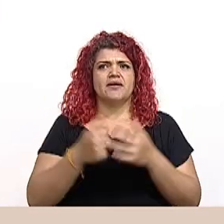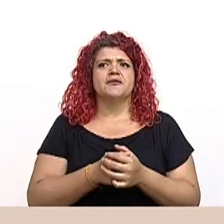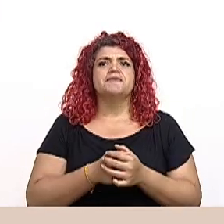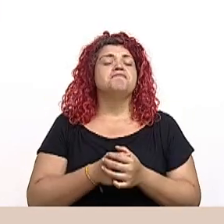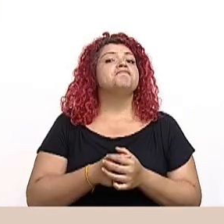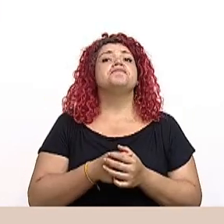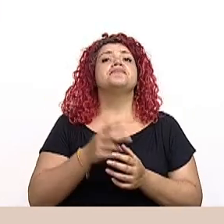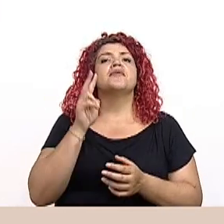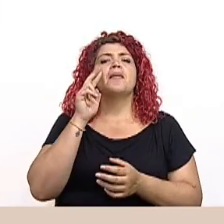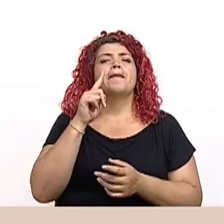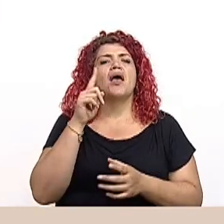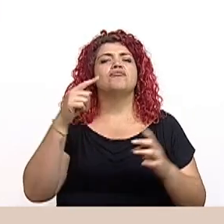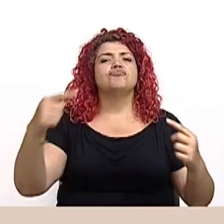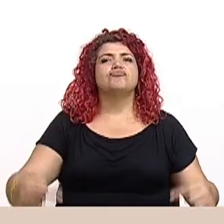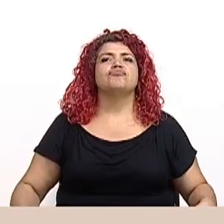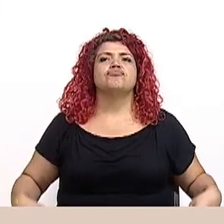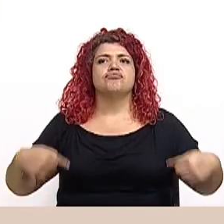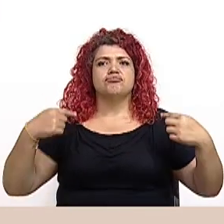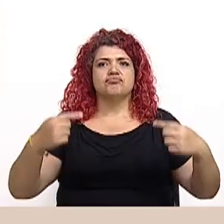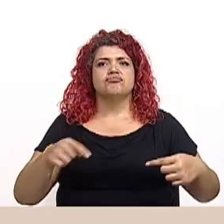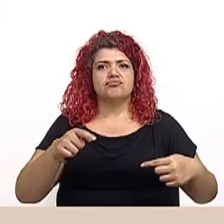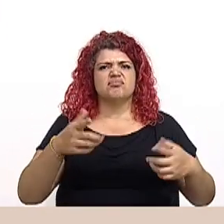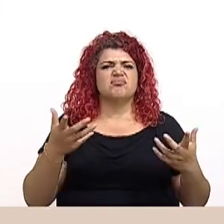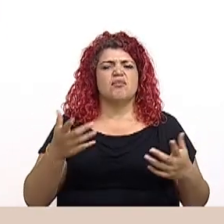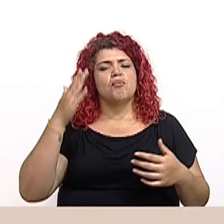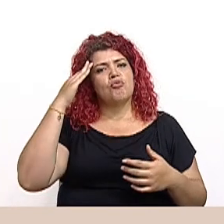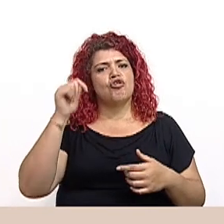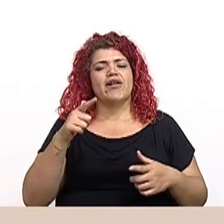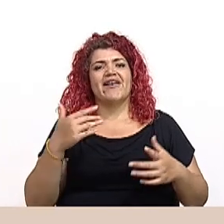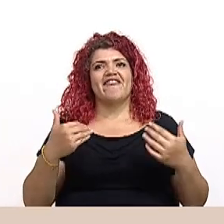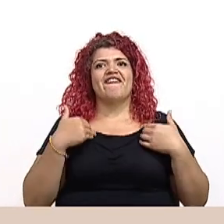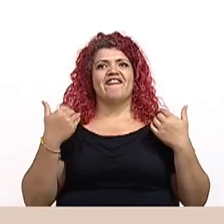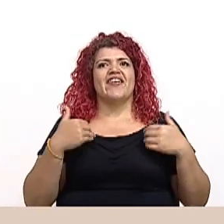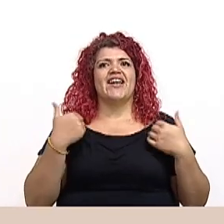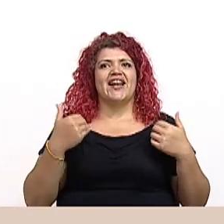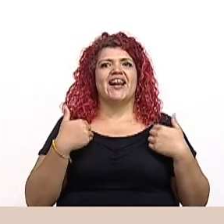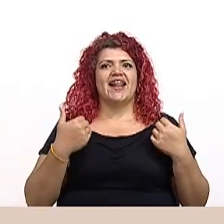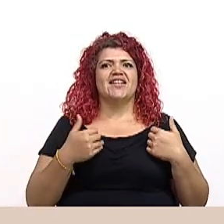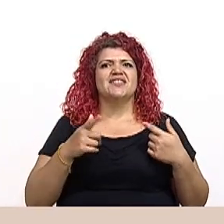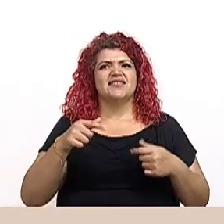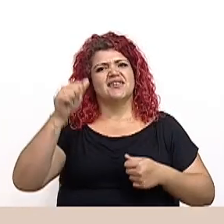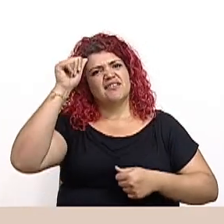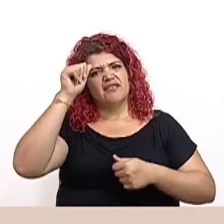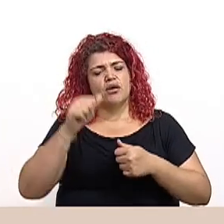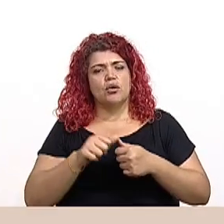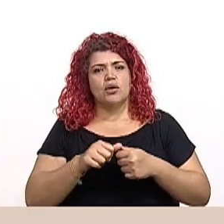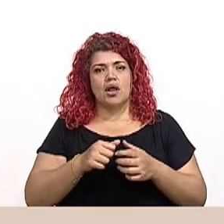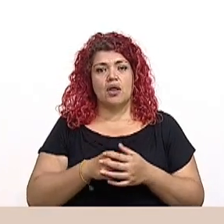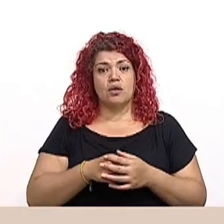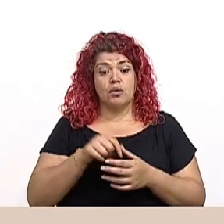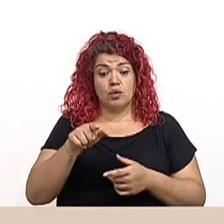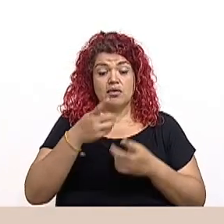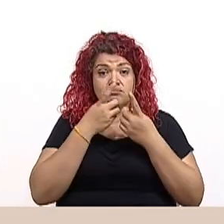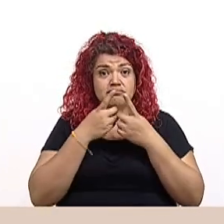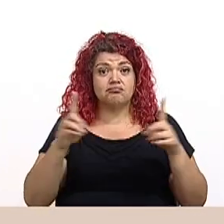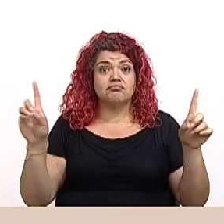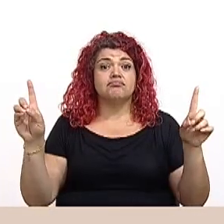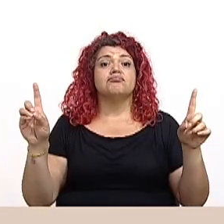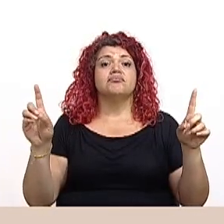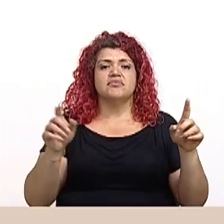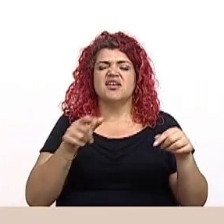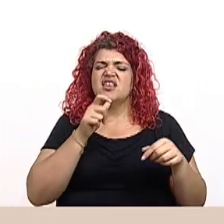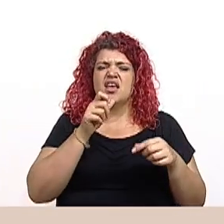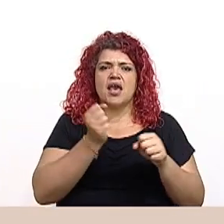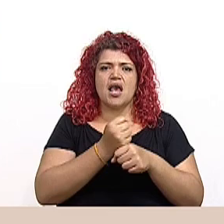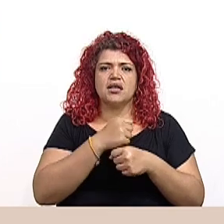por acá una carretita y al fondo también porque estamos felices de que estemos recordando una declaratoria realizada por la